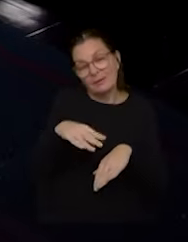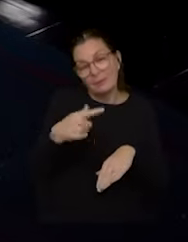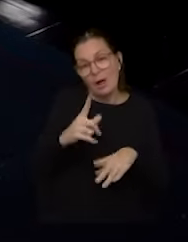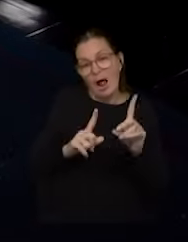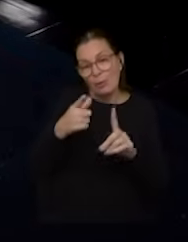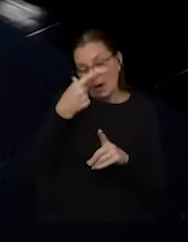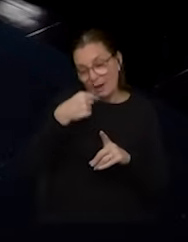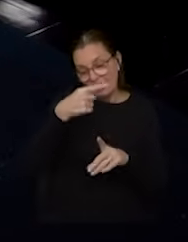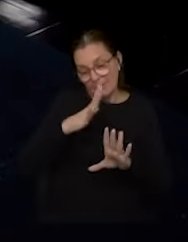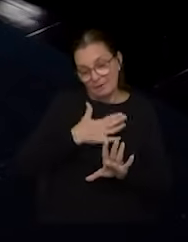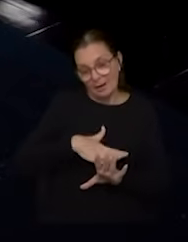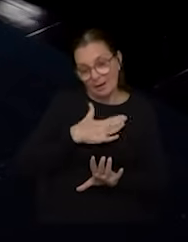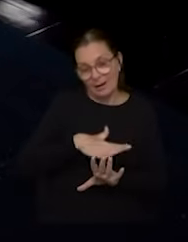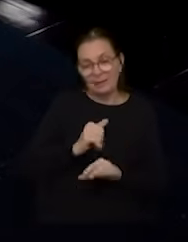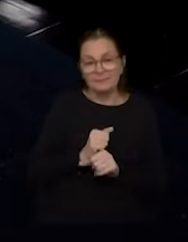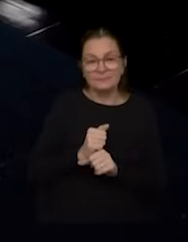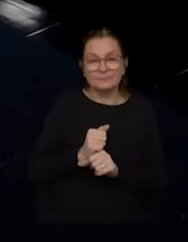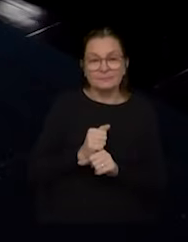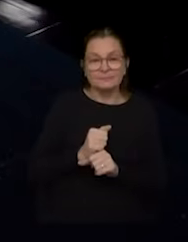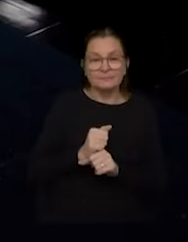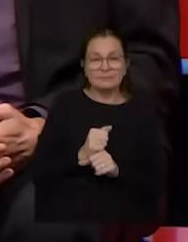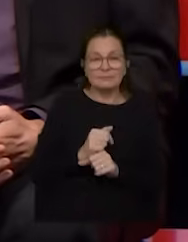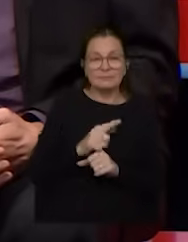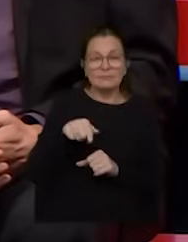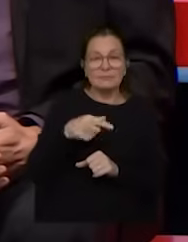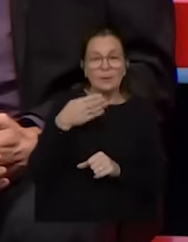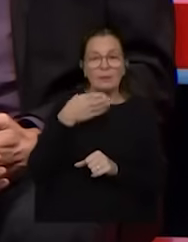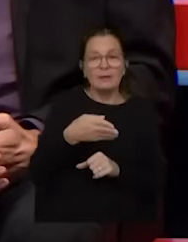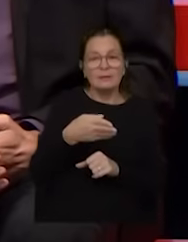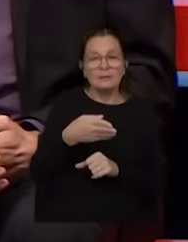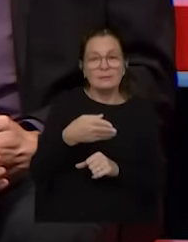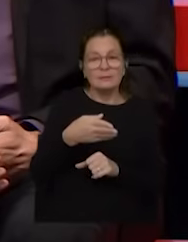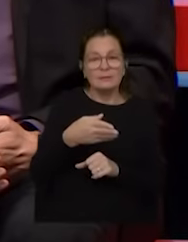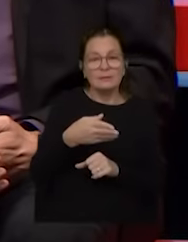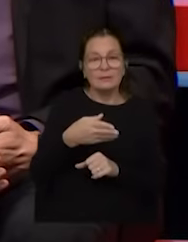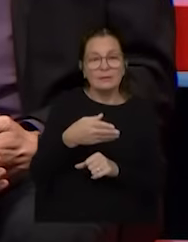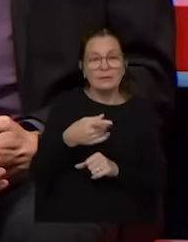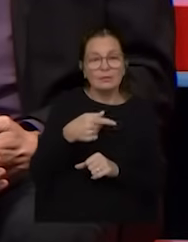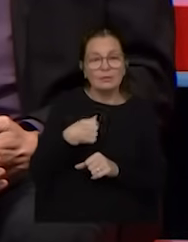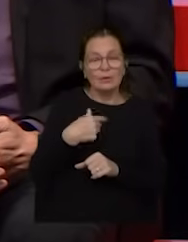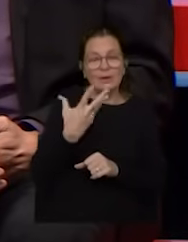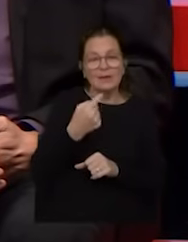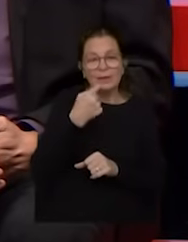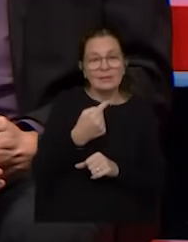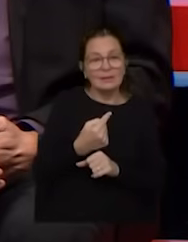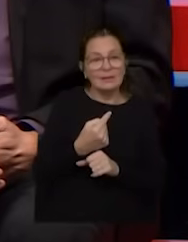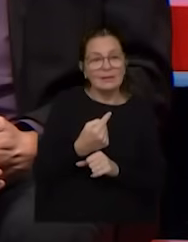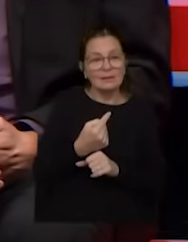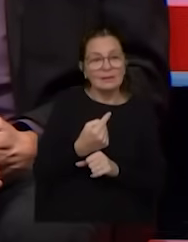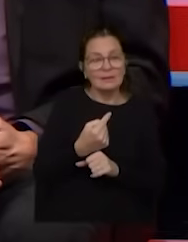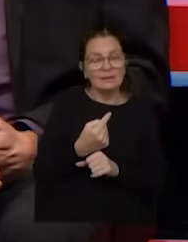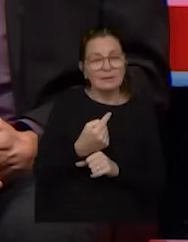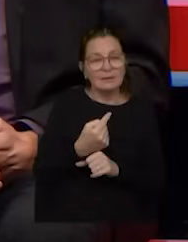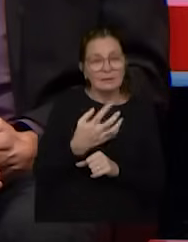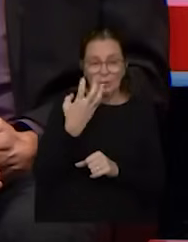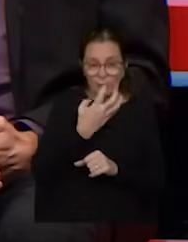alguna gripe unito Ahí está bueno por dónde vas a ver y no Simplemente yo lo que quiero recordar porque es